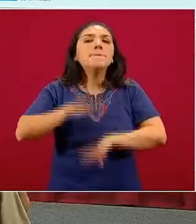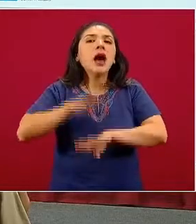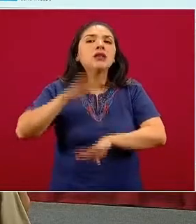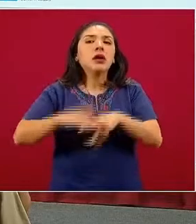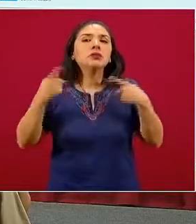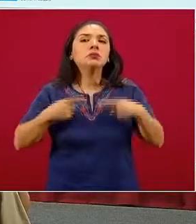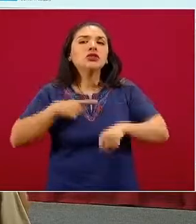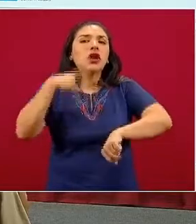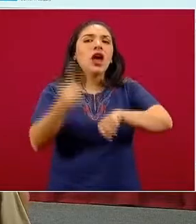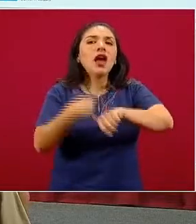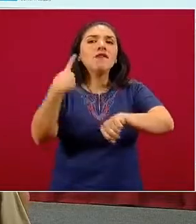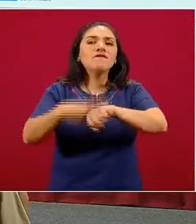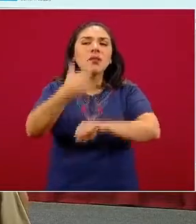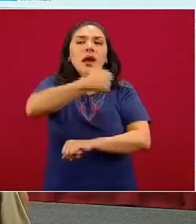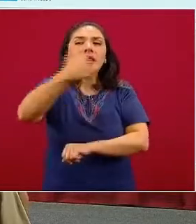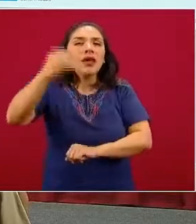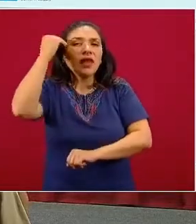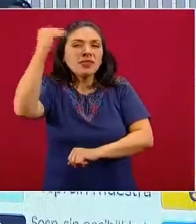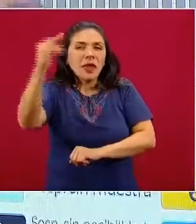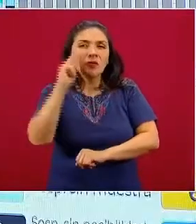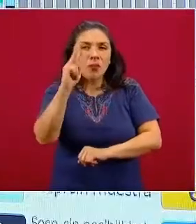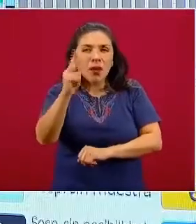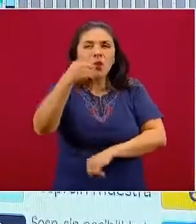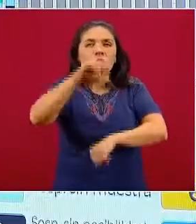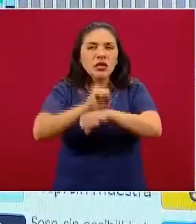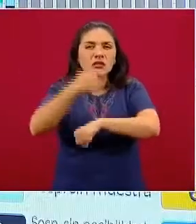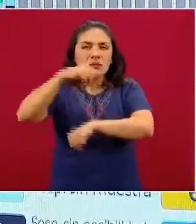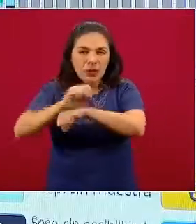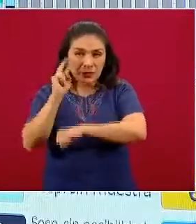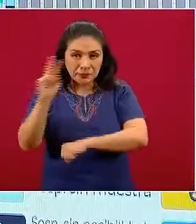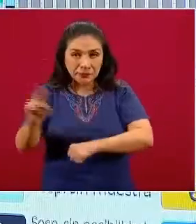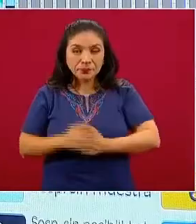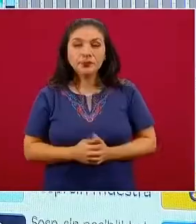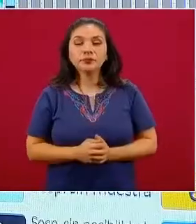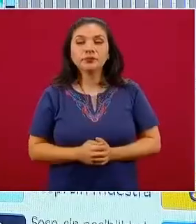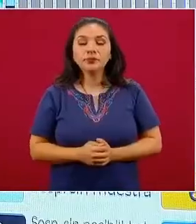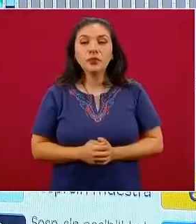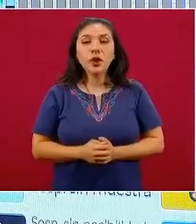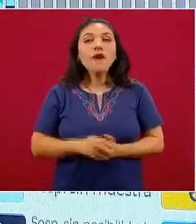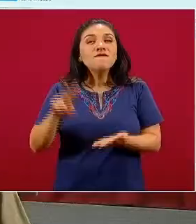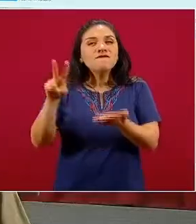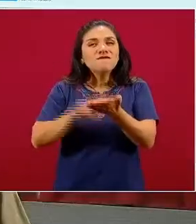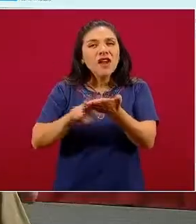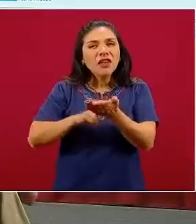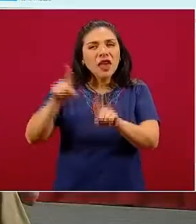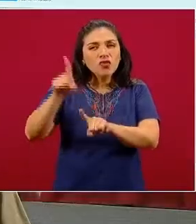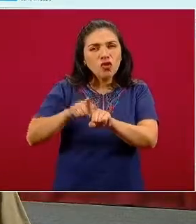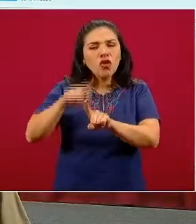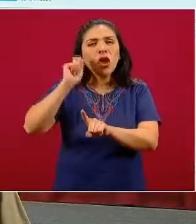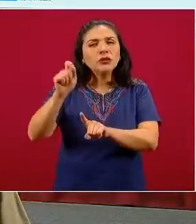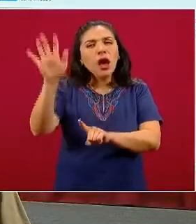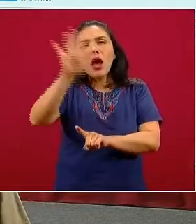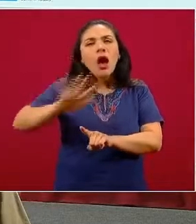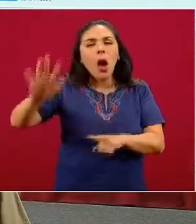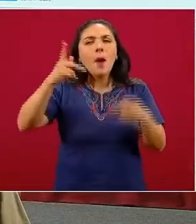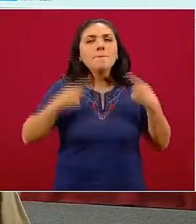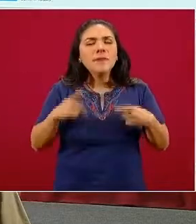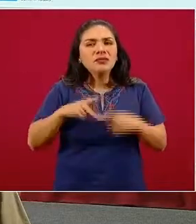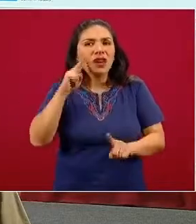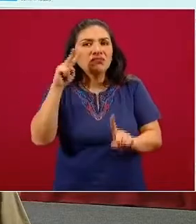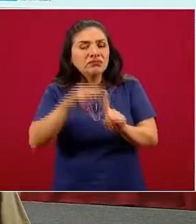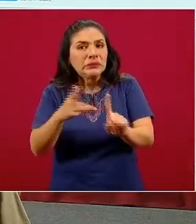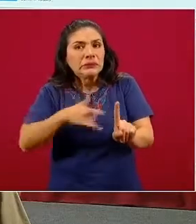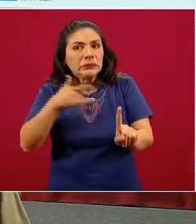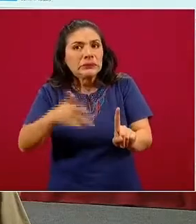semana particular en la que está localizada la columna. La zona verde son la suma de personas que tuvieron los